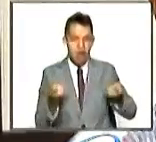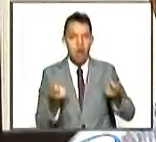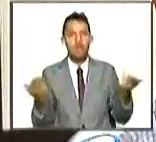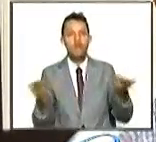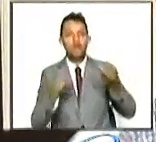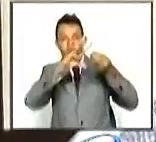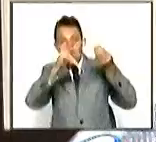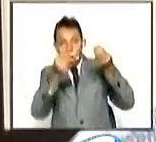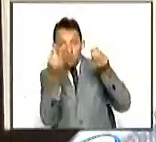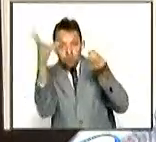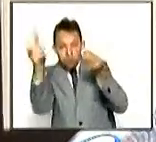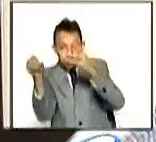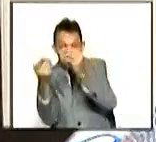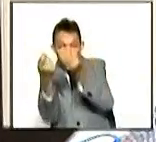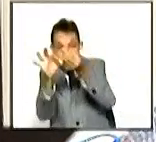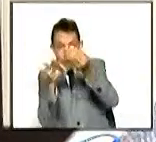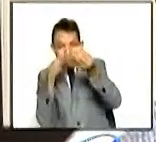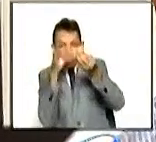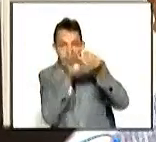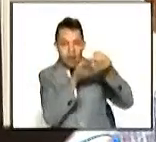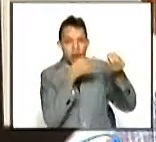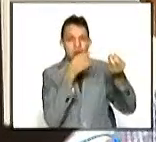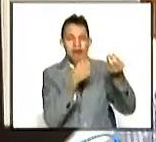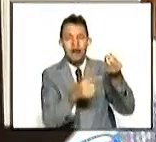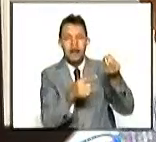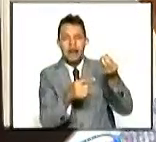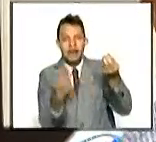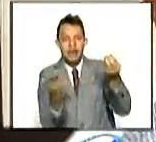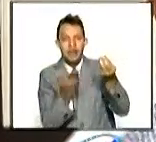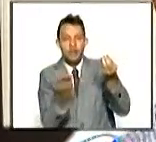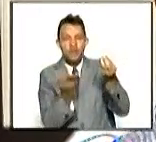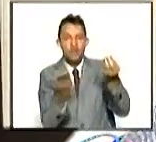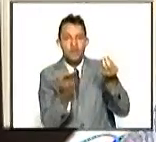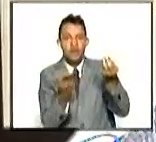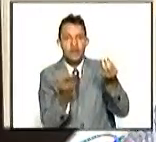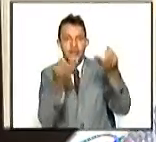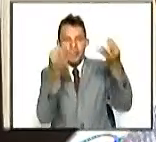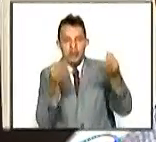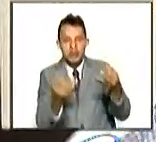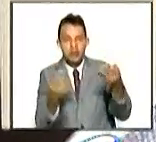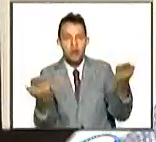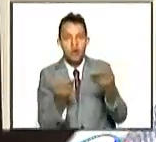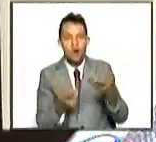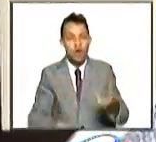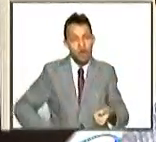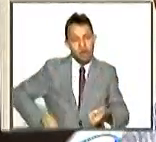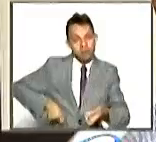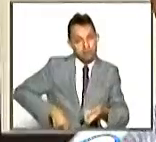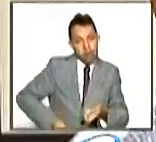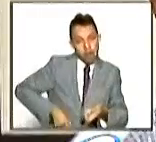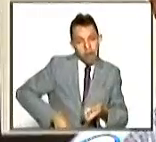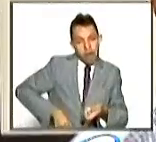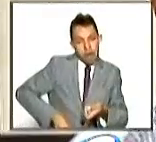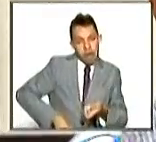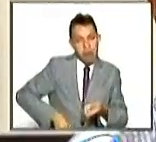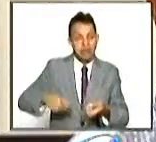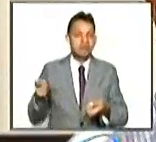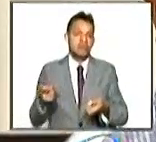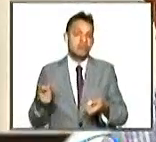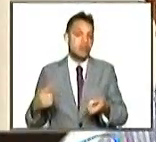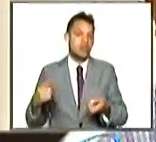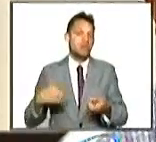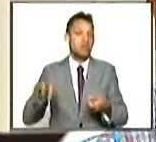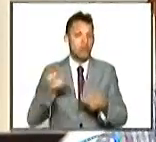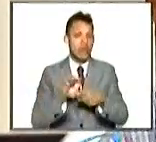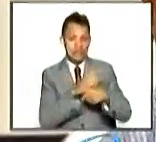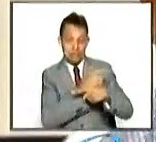sí, desde la injertación, son producidas en puro veneno. ¿Cada cuánto? A diario, como